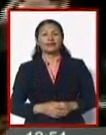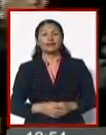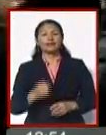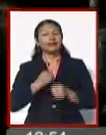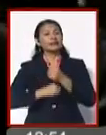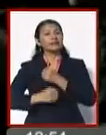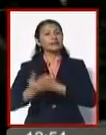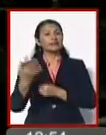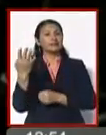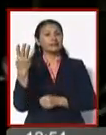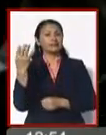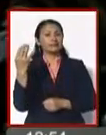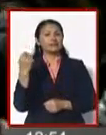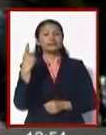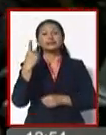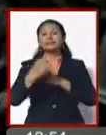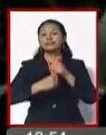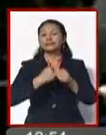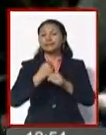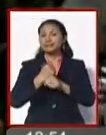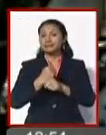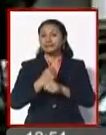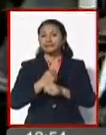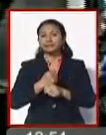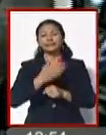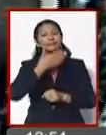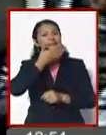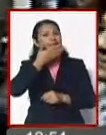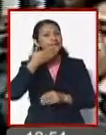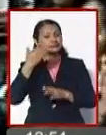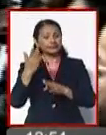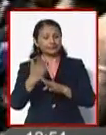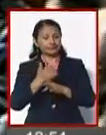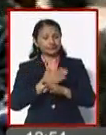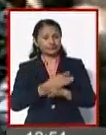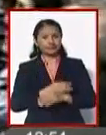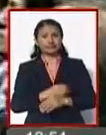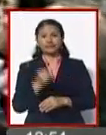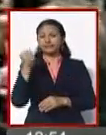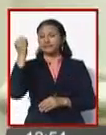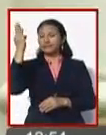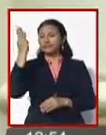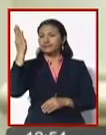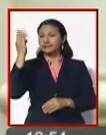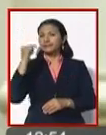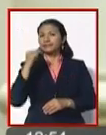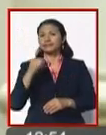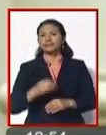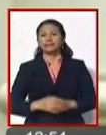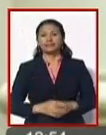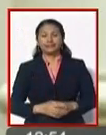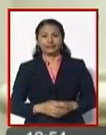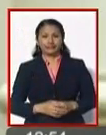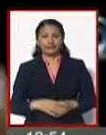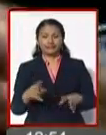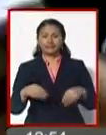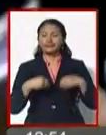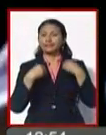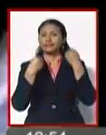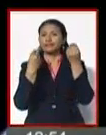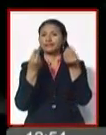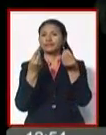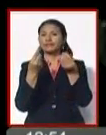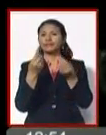El año 2014, un año después, mejoramos la renta de dignidad otorgando